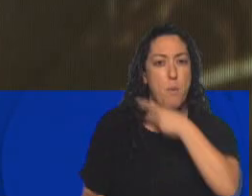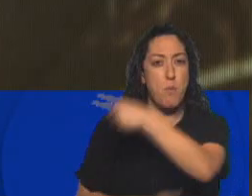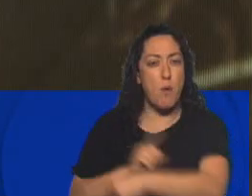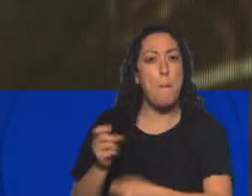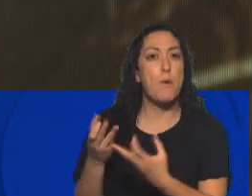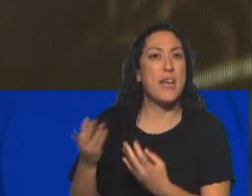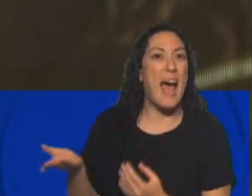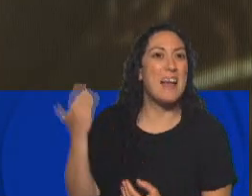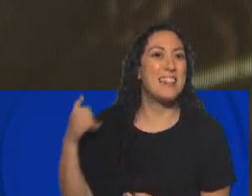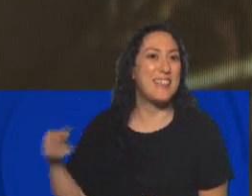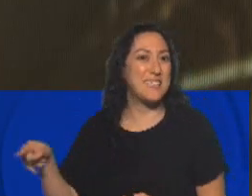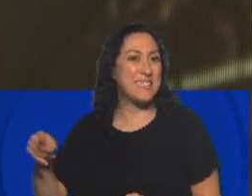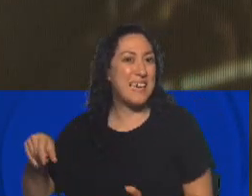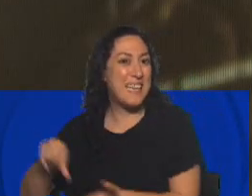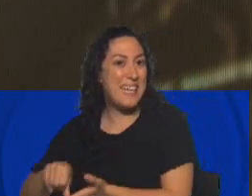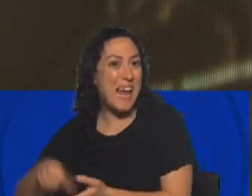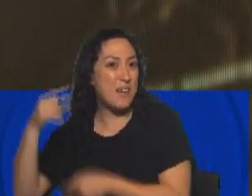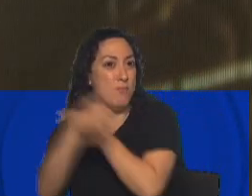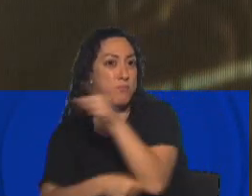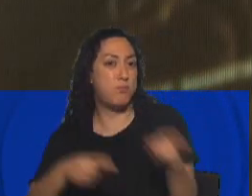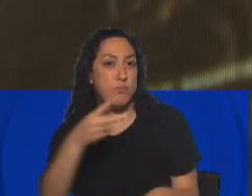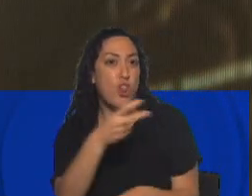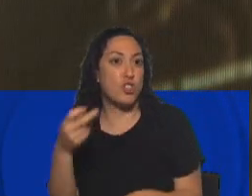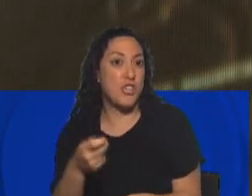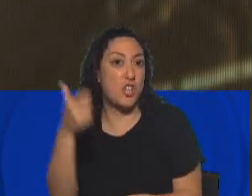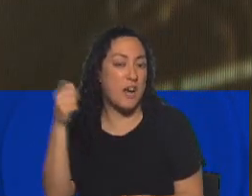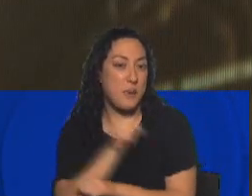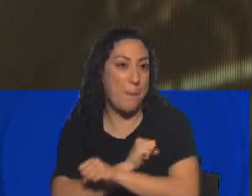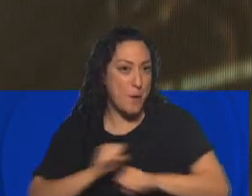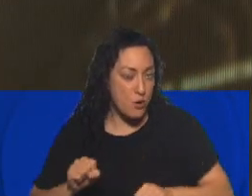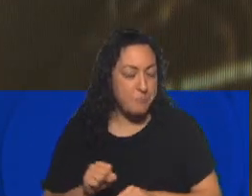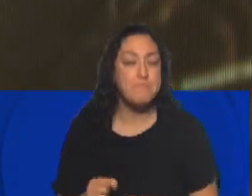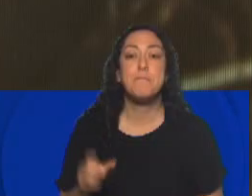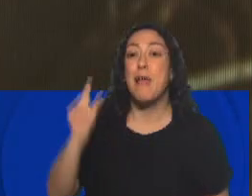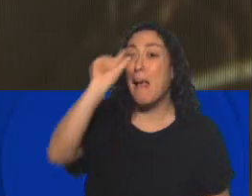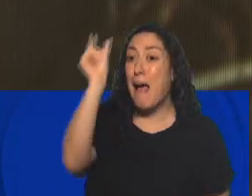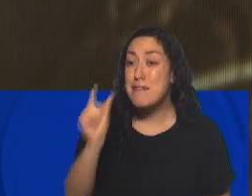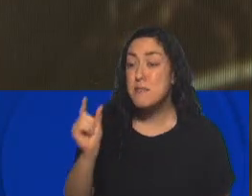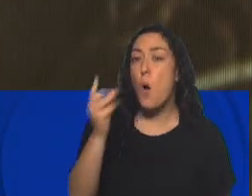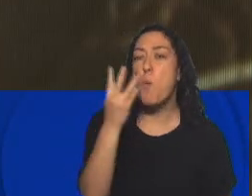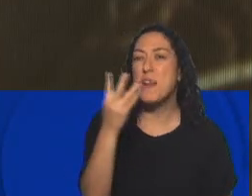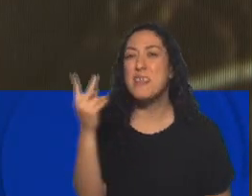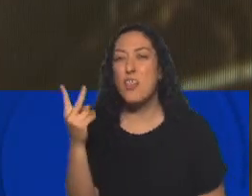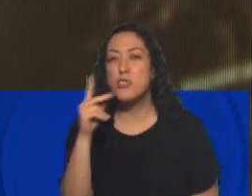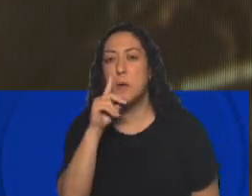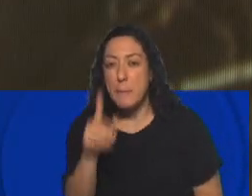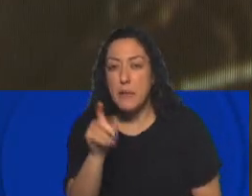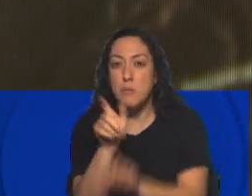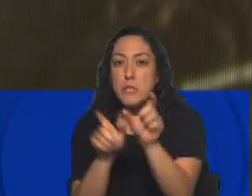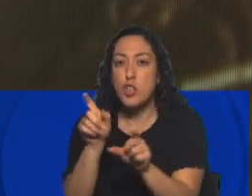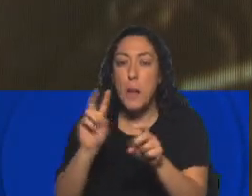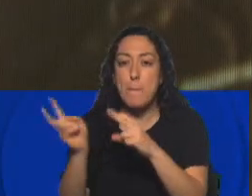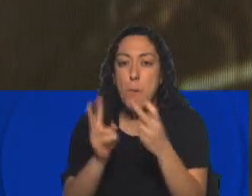misiles balísticos. Y para cerrar, por supuesto, recordamos que en Gaza se calcula que ya son más de 42.000 los muertos, más